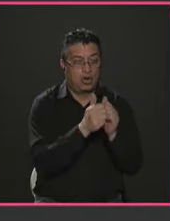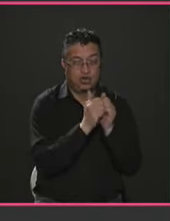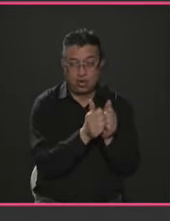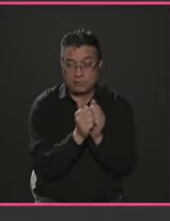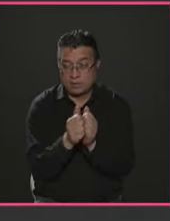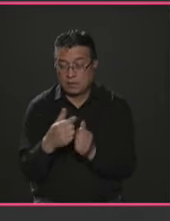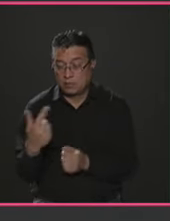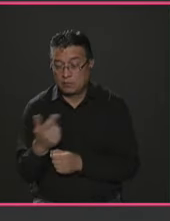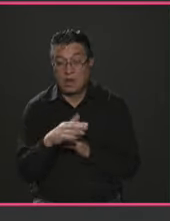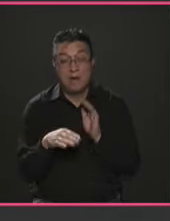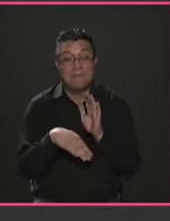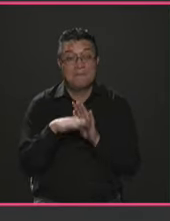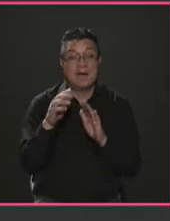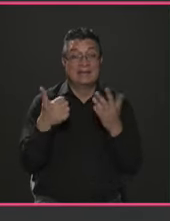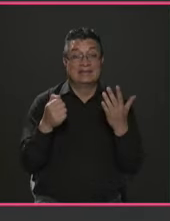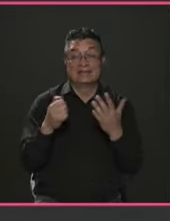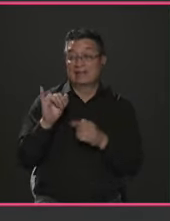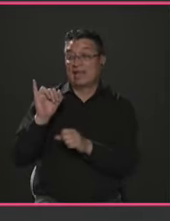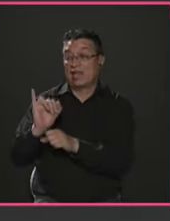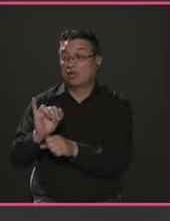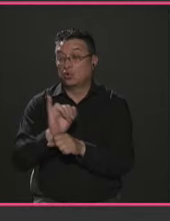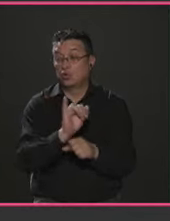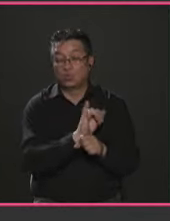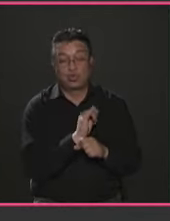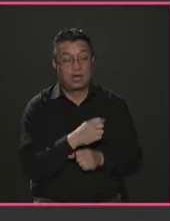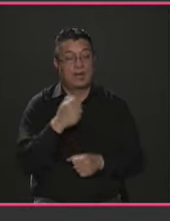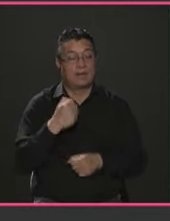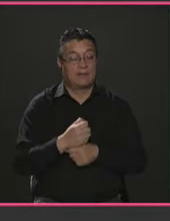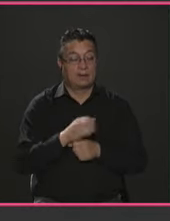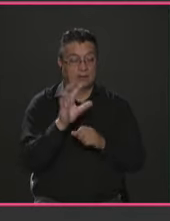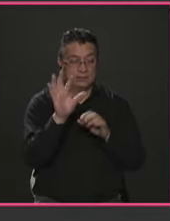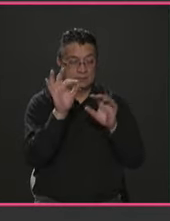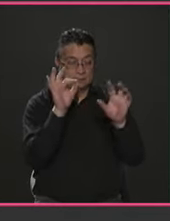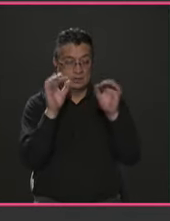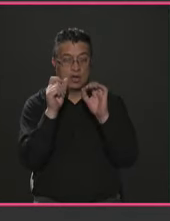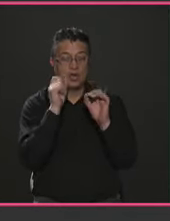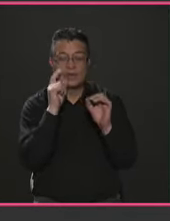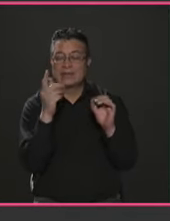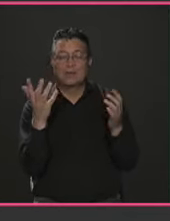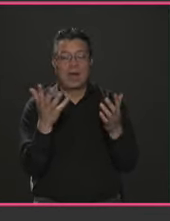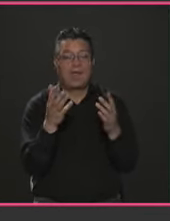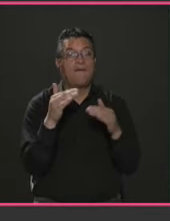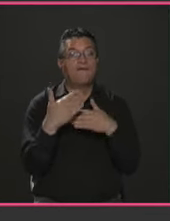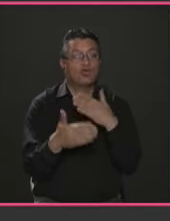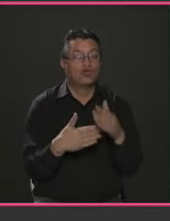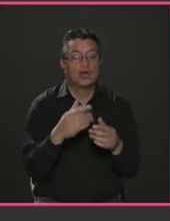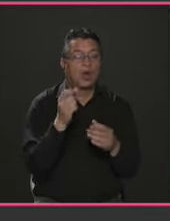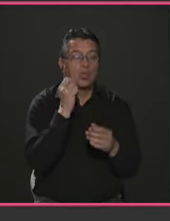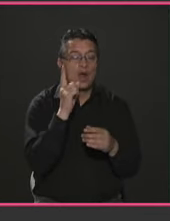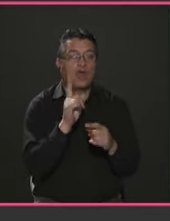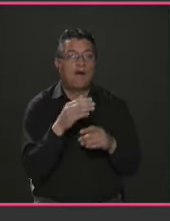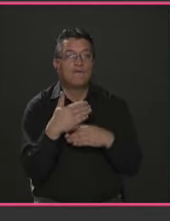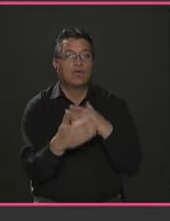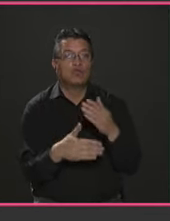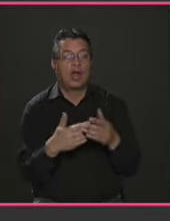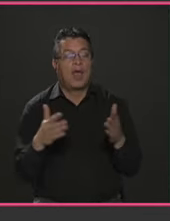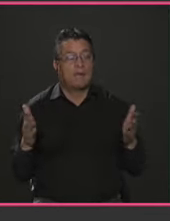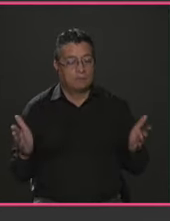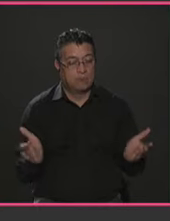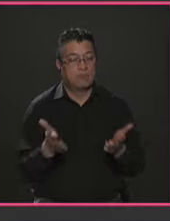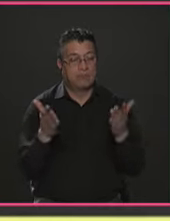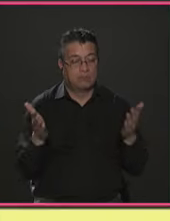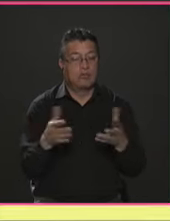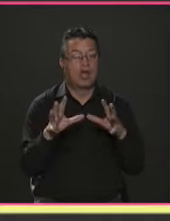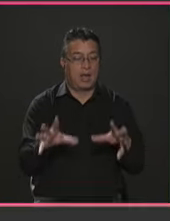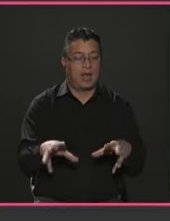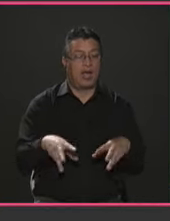trabajamos con más de 60 instituciones sí identificar qué es lo que funciona Qué es lo que no funciona Sí y eh promover su